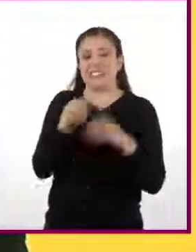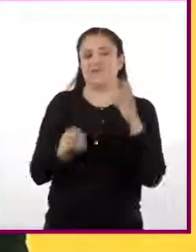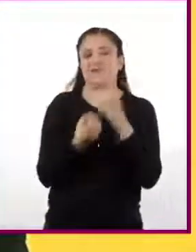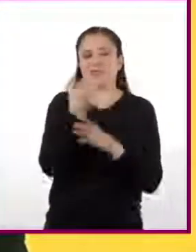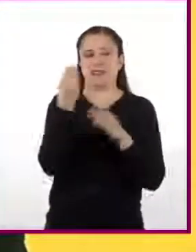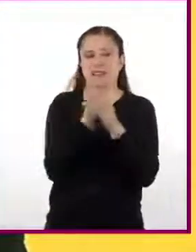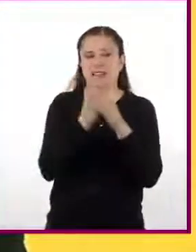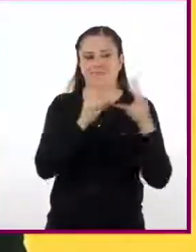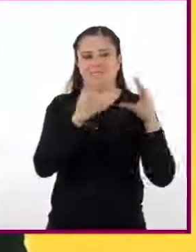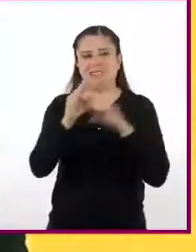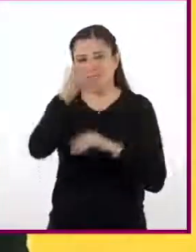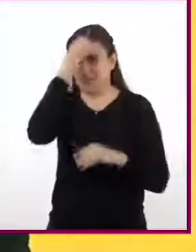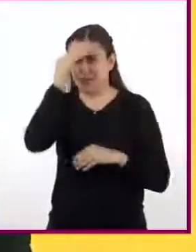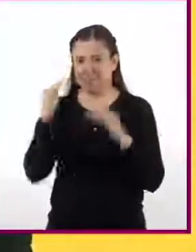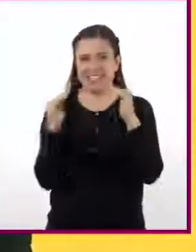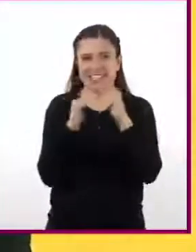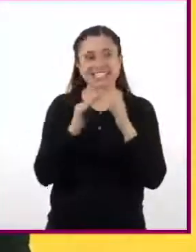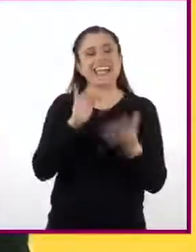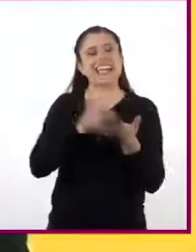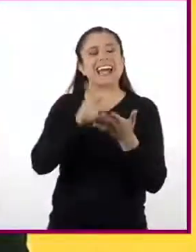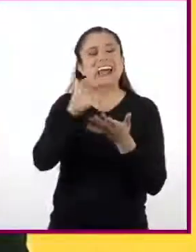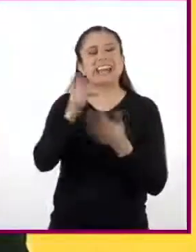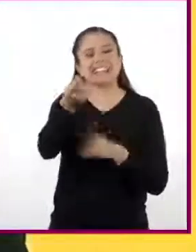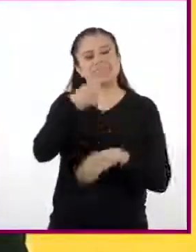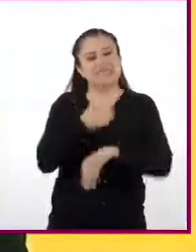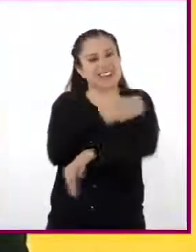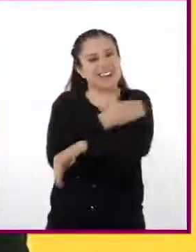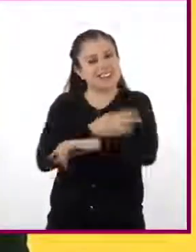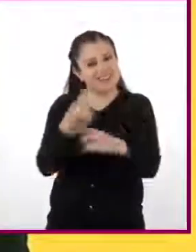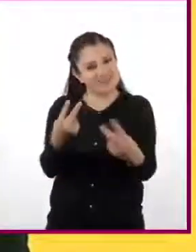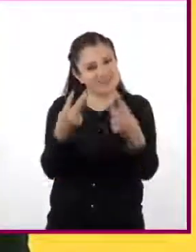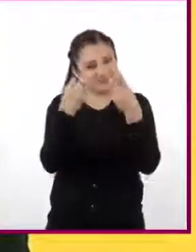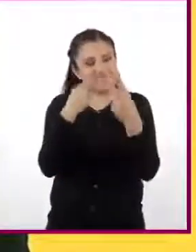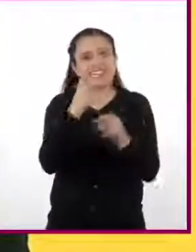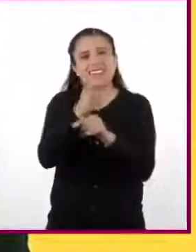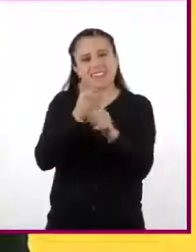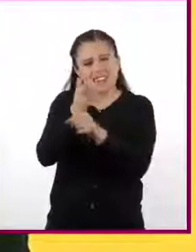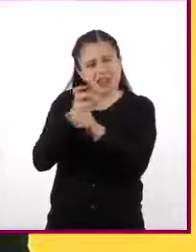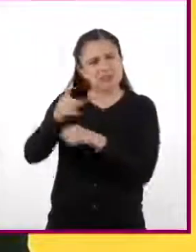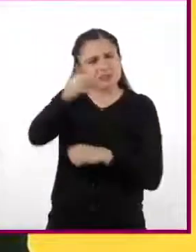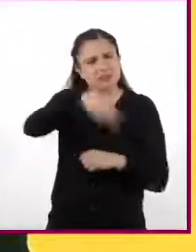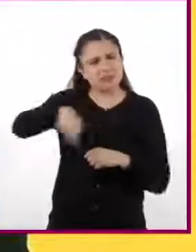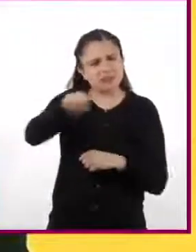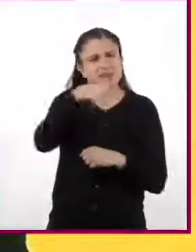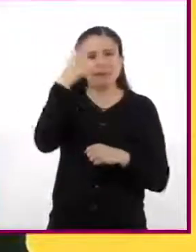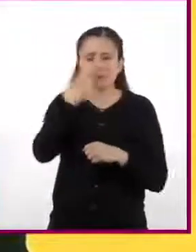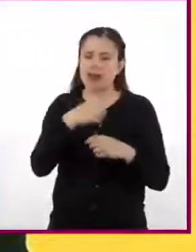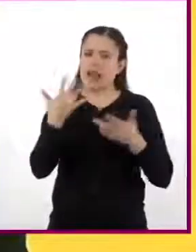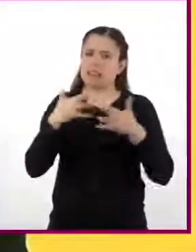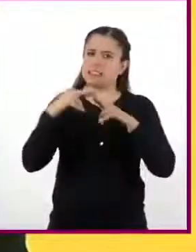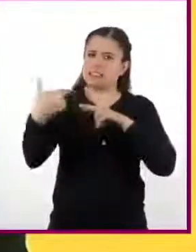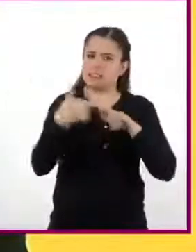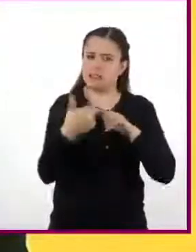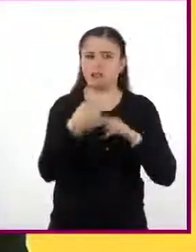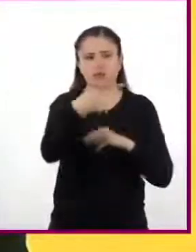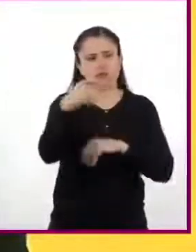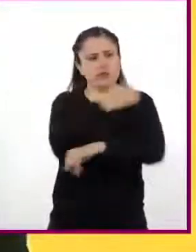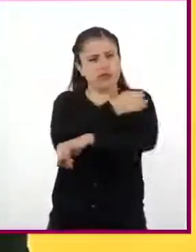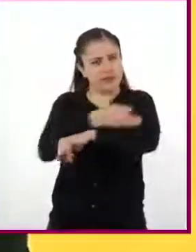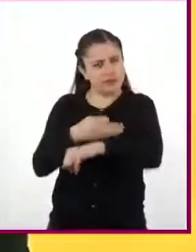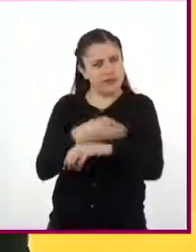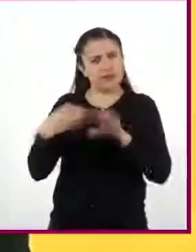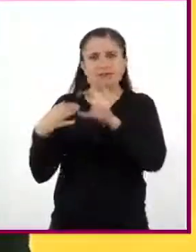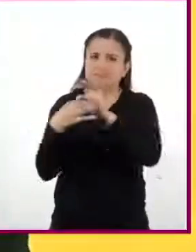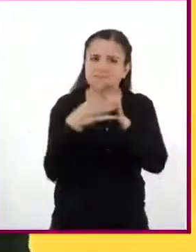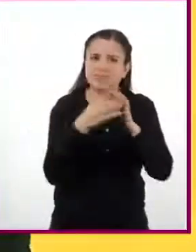sesión de Aprende en Casa. Gracias por acompañarnos. Las y los invitamos a fomentar relaciones sanas con su familia, así como a